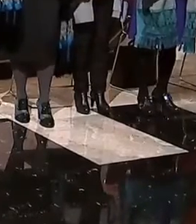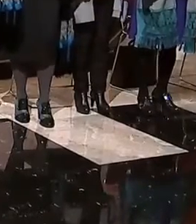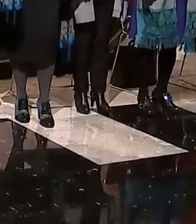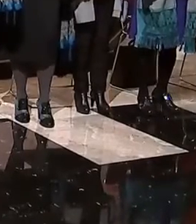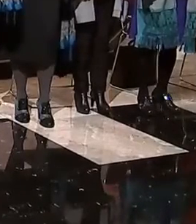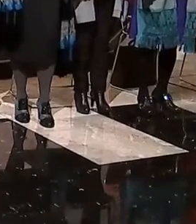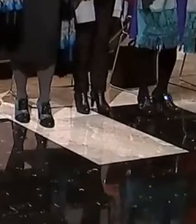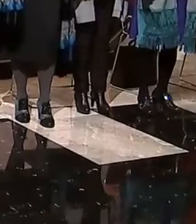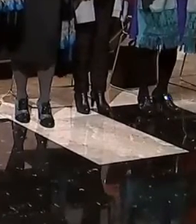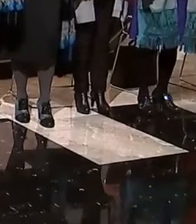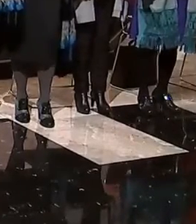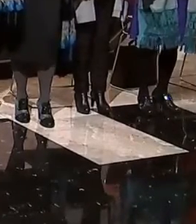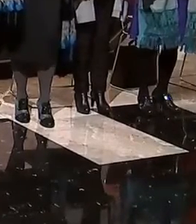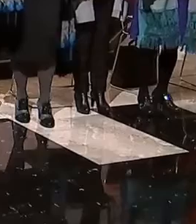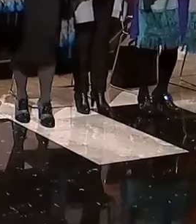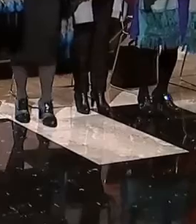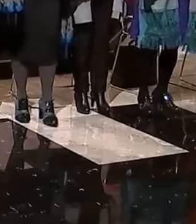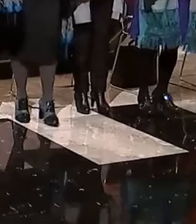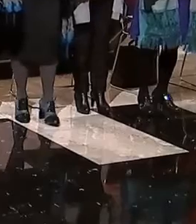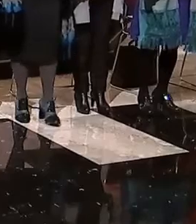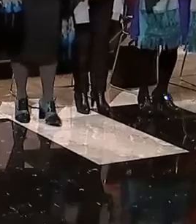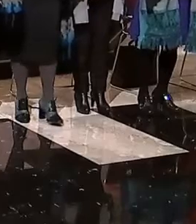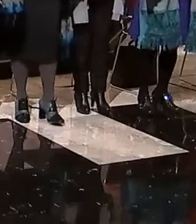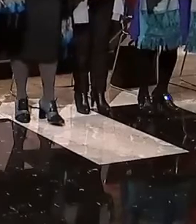Muchas gracias.